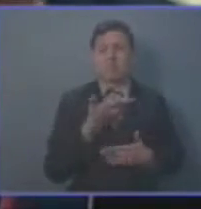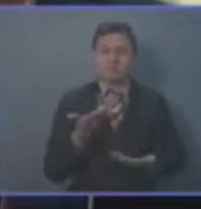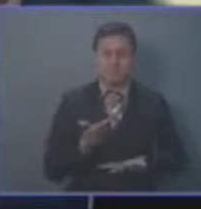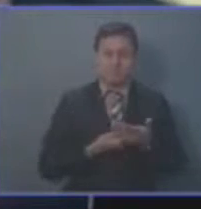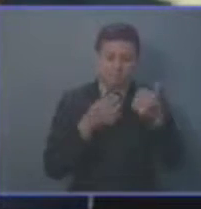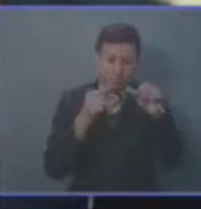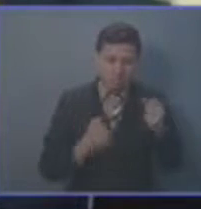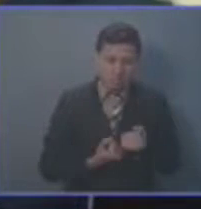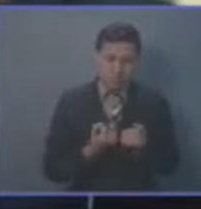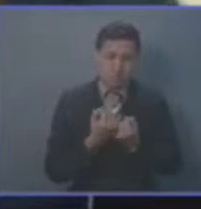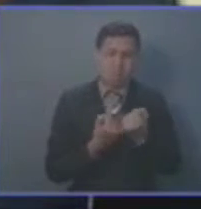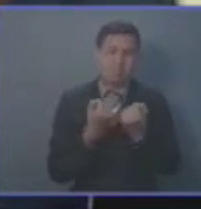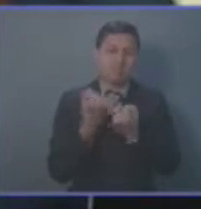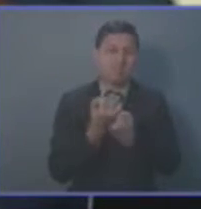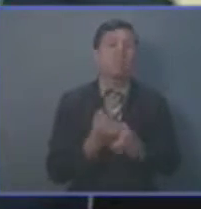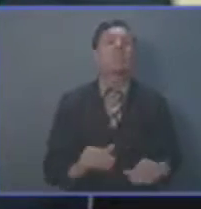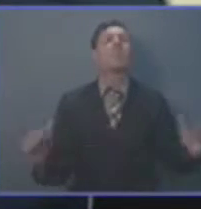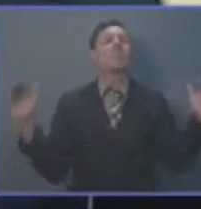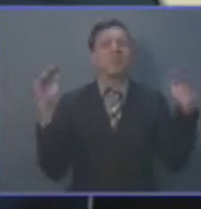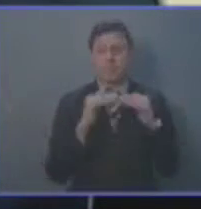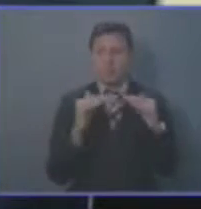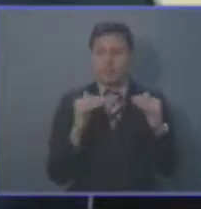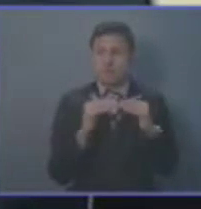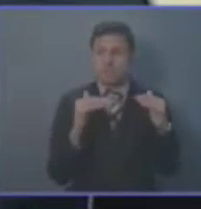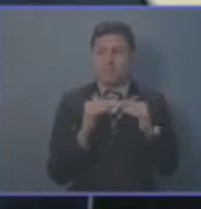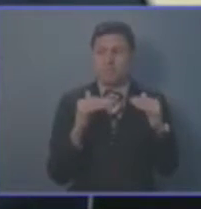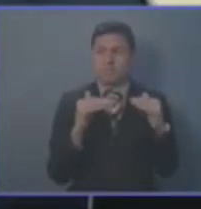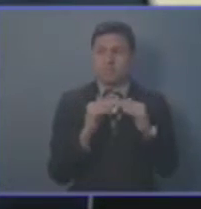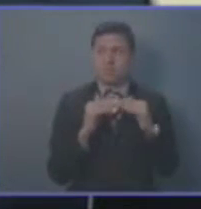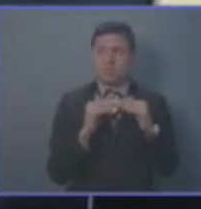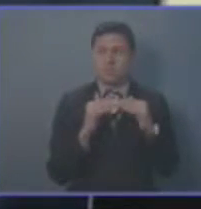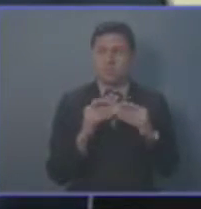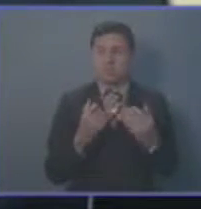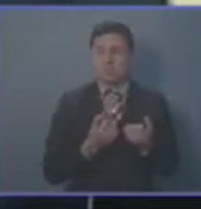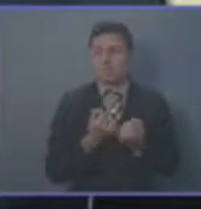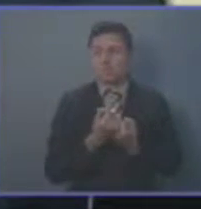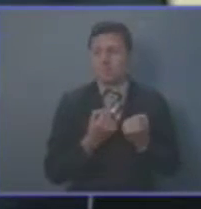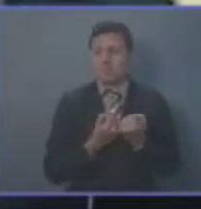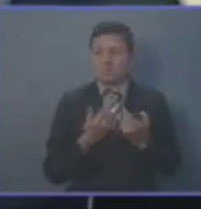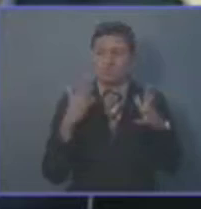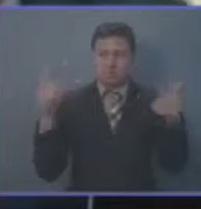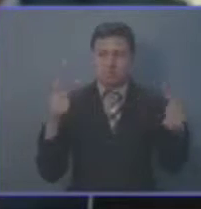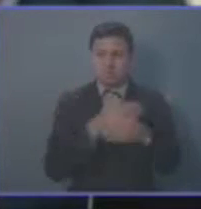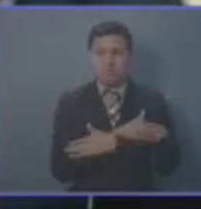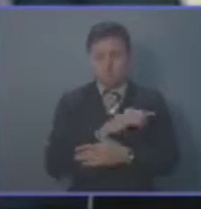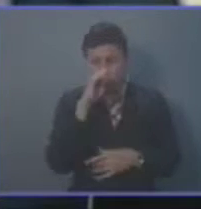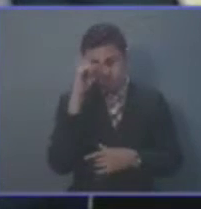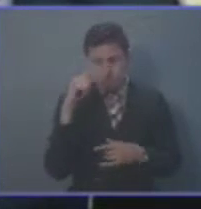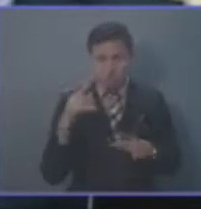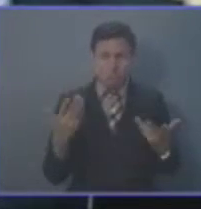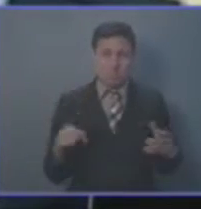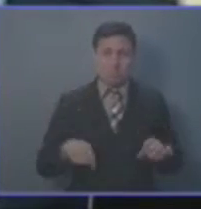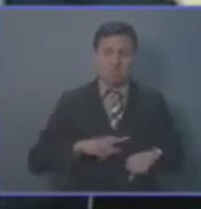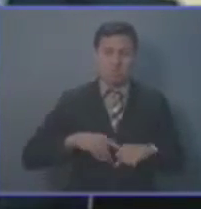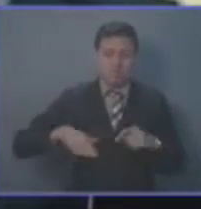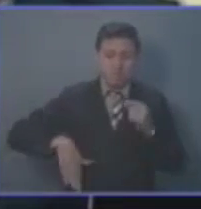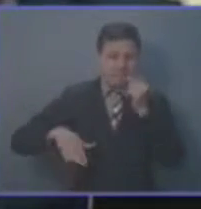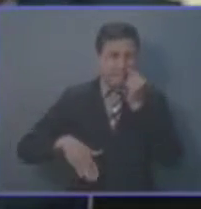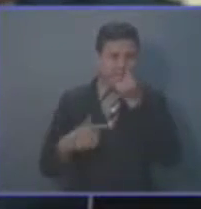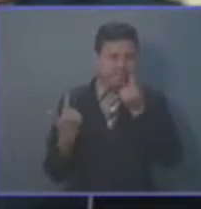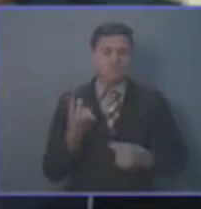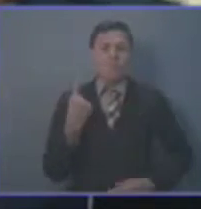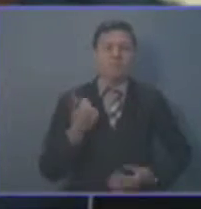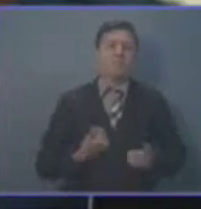apoyo y también mi congratulación a este esfuerzo que esta tarde